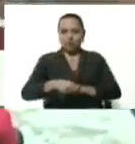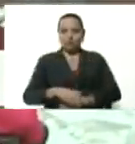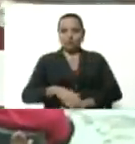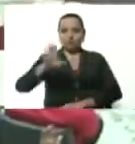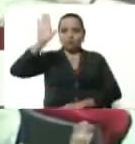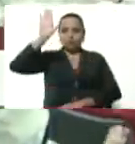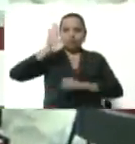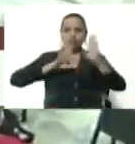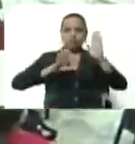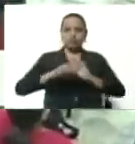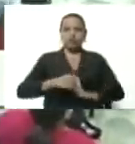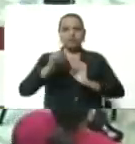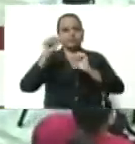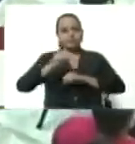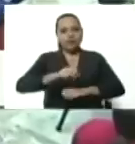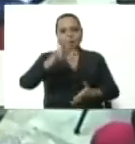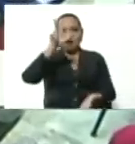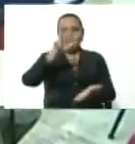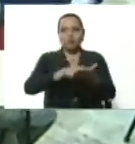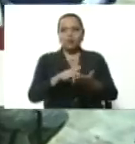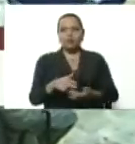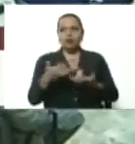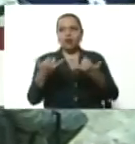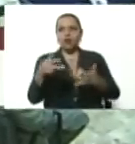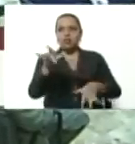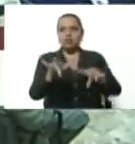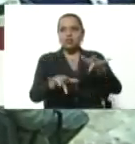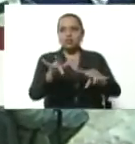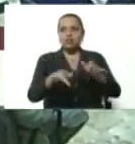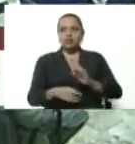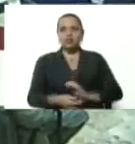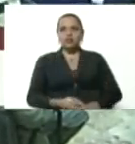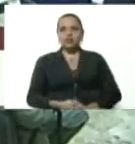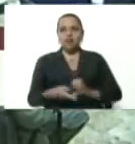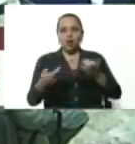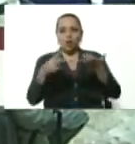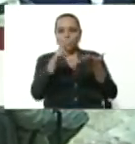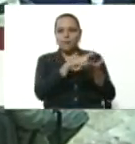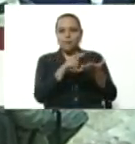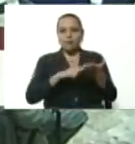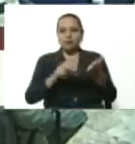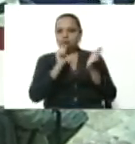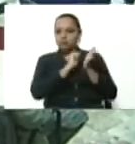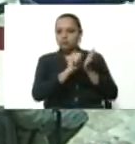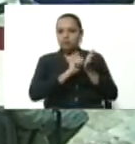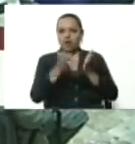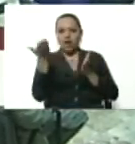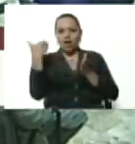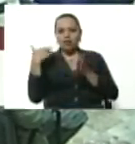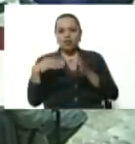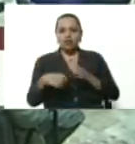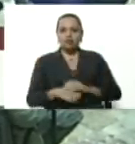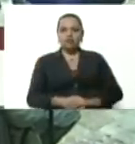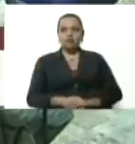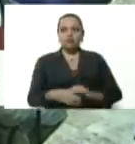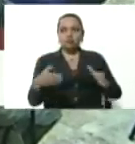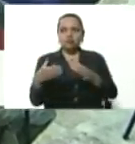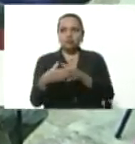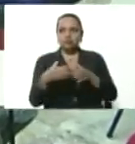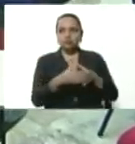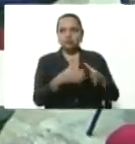aprobado. Señor secretario, por favor, la lectura al acta de la sesión anterior.